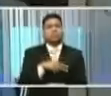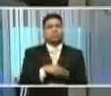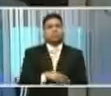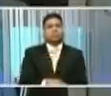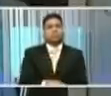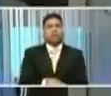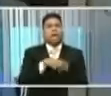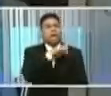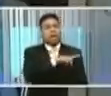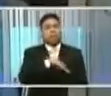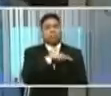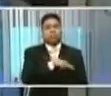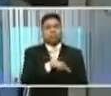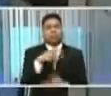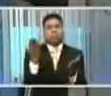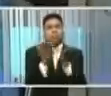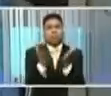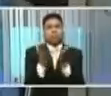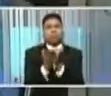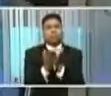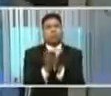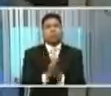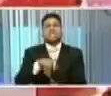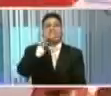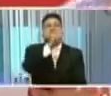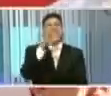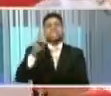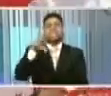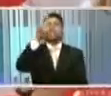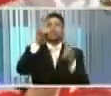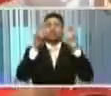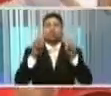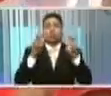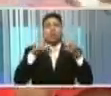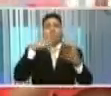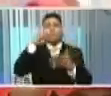le estoy aprobando 100 nuevos proyectos también.